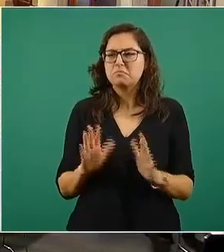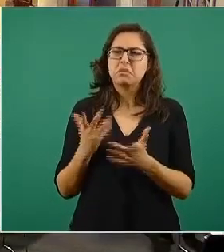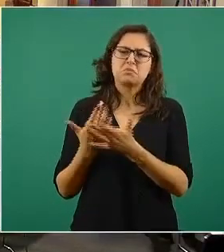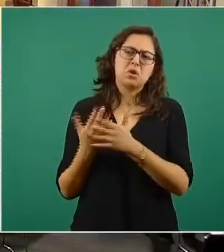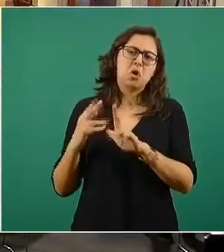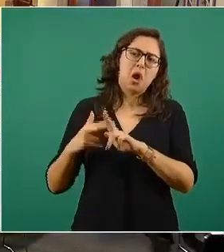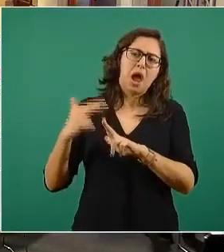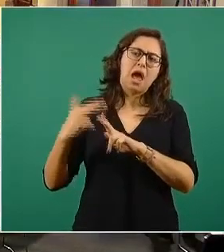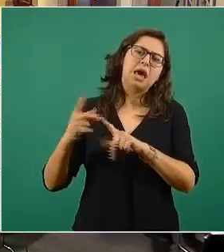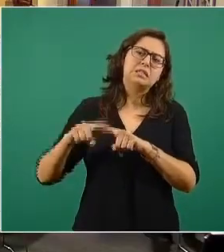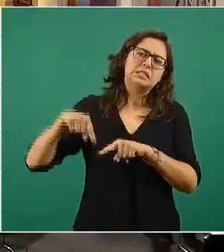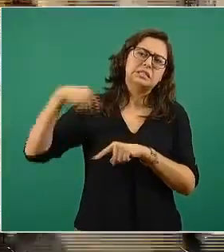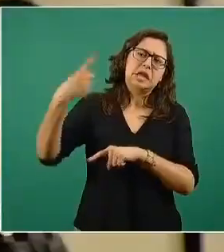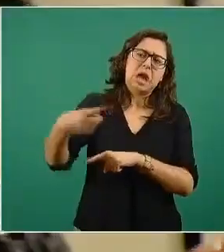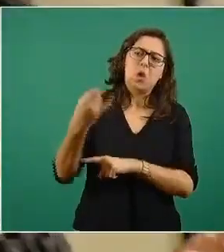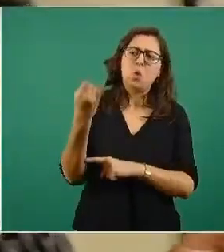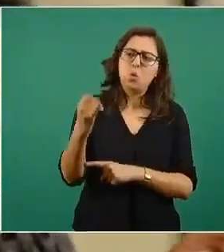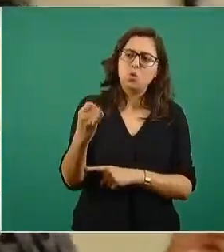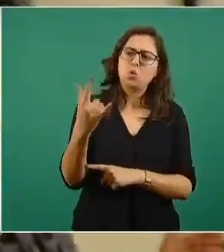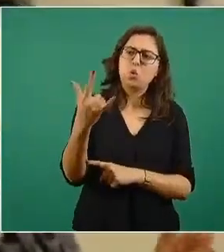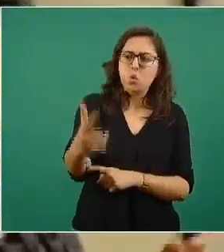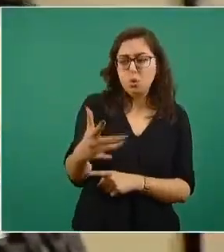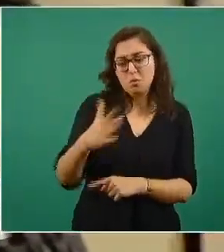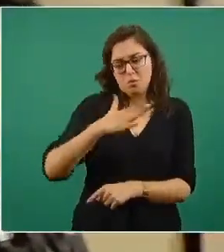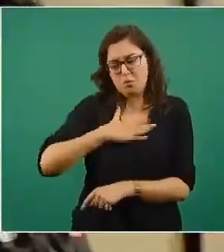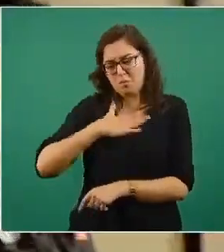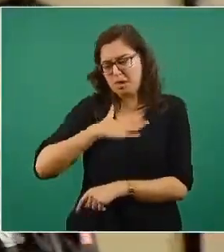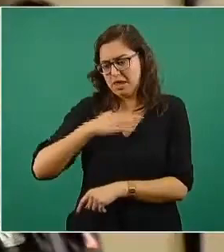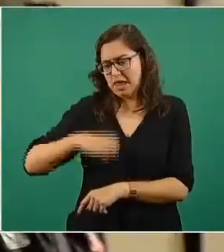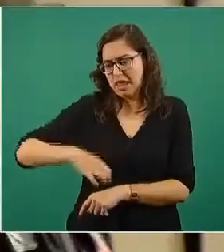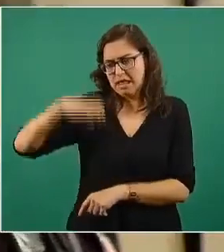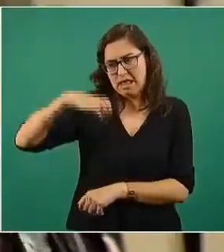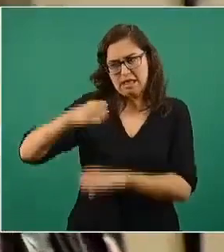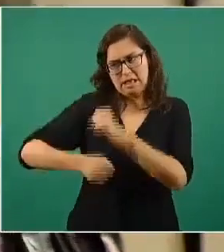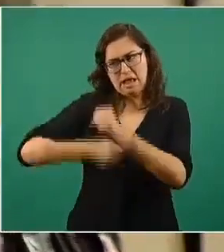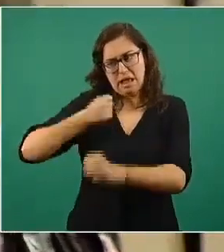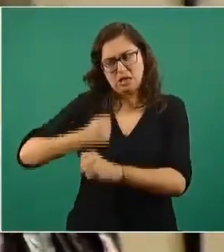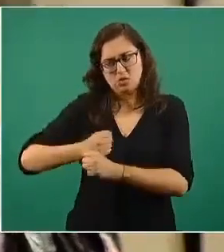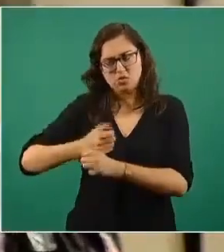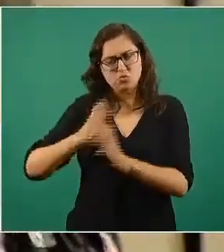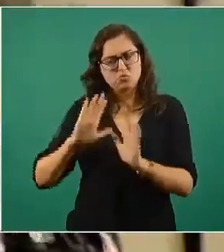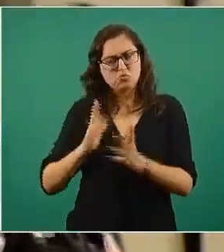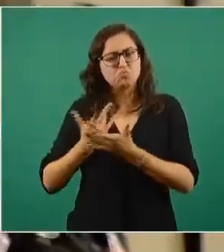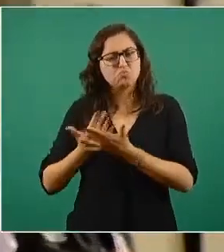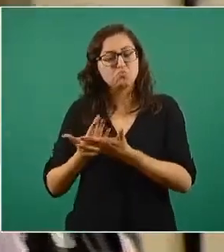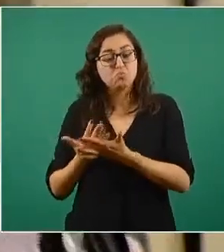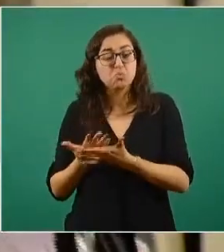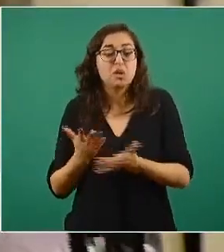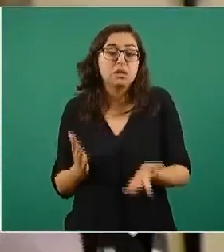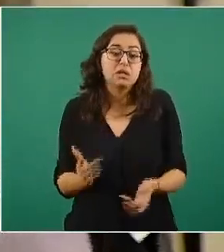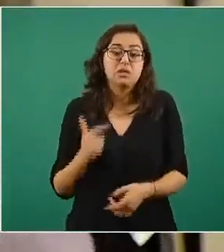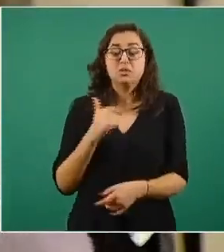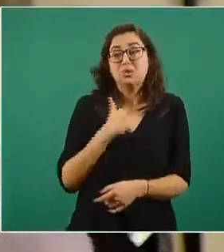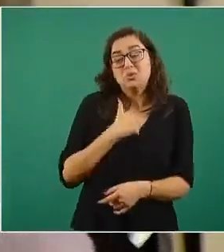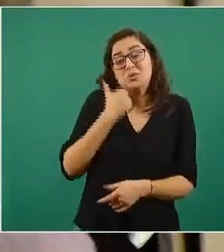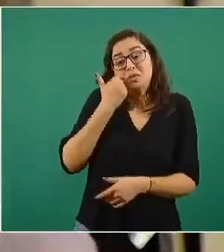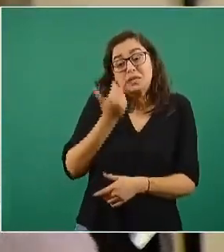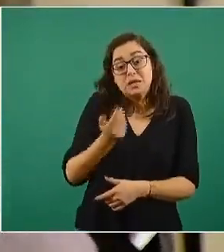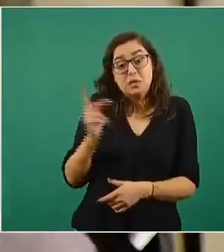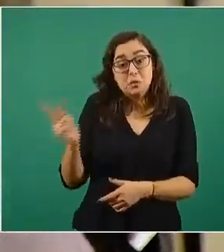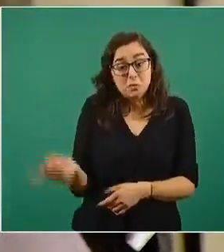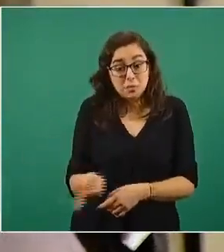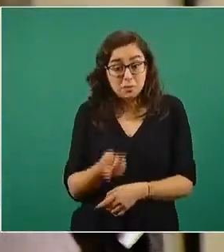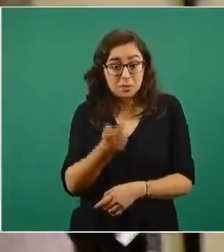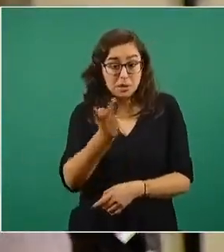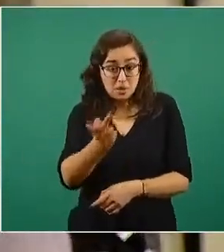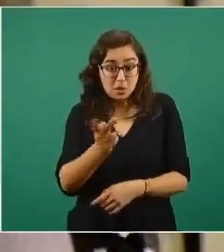hasta junio, julio, que es cuando les tocaría por edad la vacuna. Entonces, la pregunta que les tengo es acerca de que si